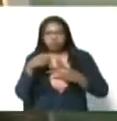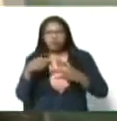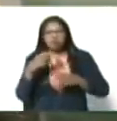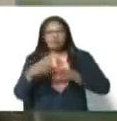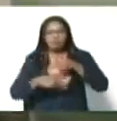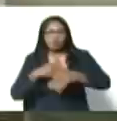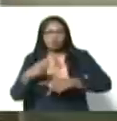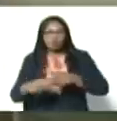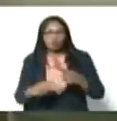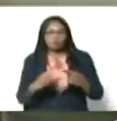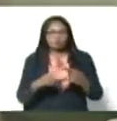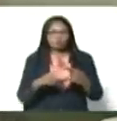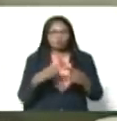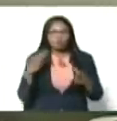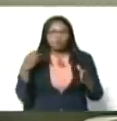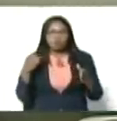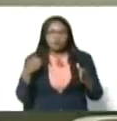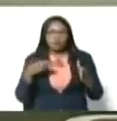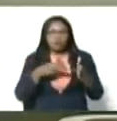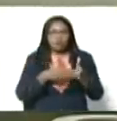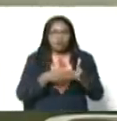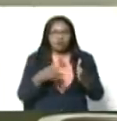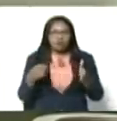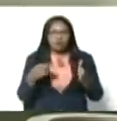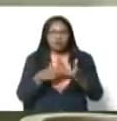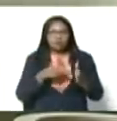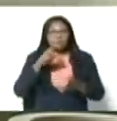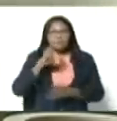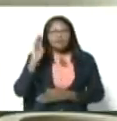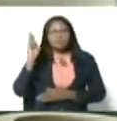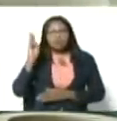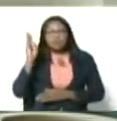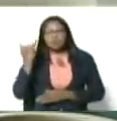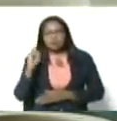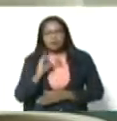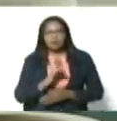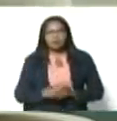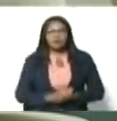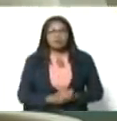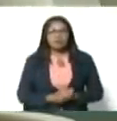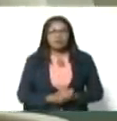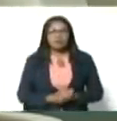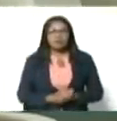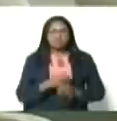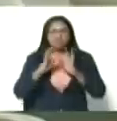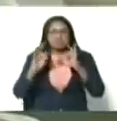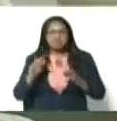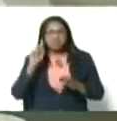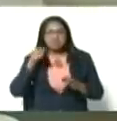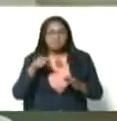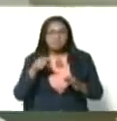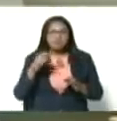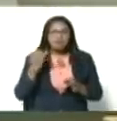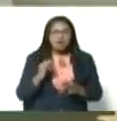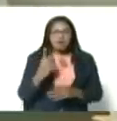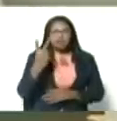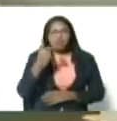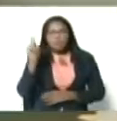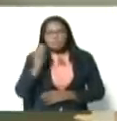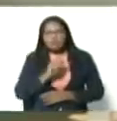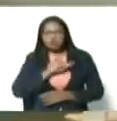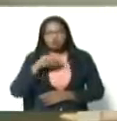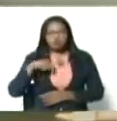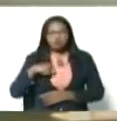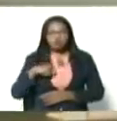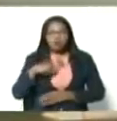producción en Ajuntas y otra línea de producción en Propatria. De allí es que podemos decir que cada 2 meses vamos a